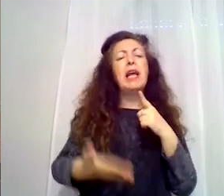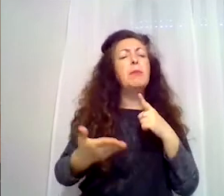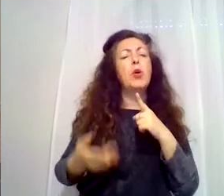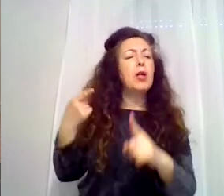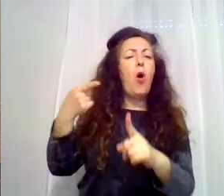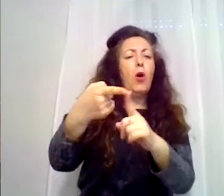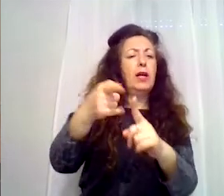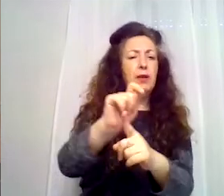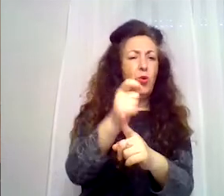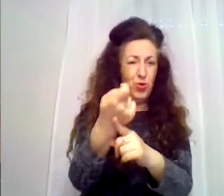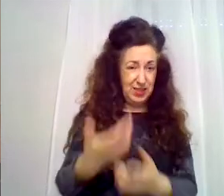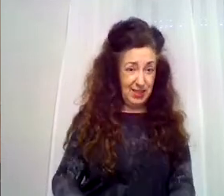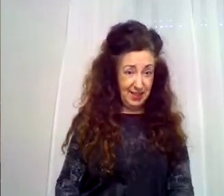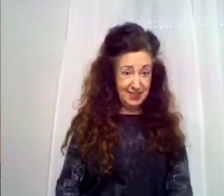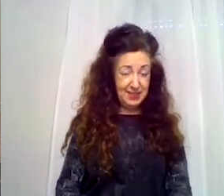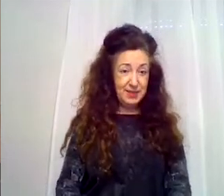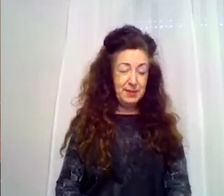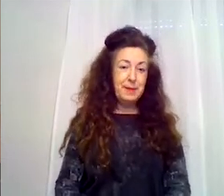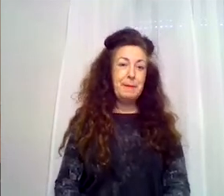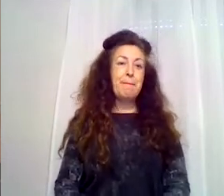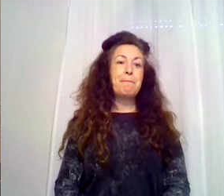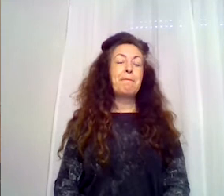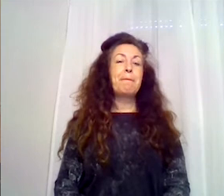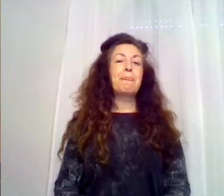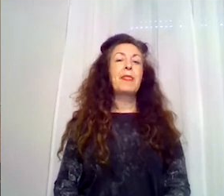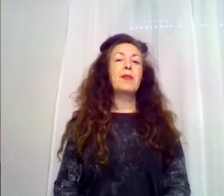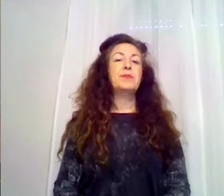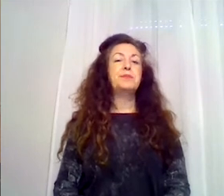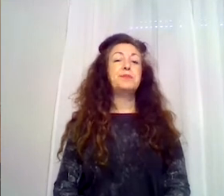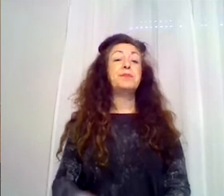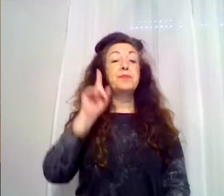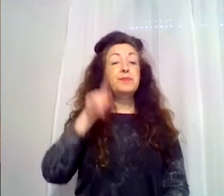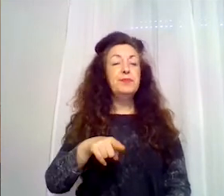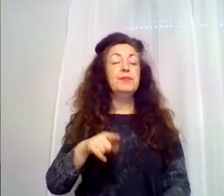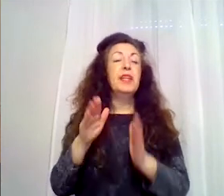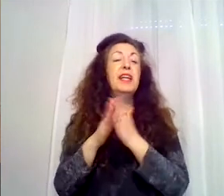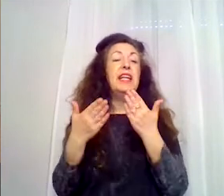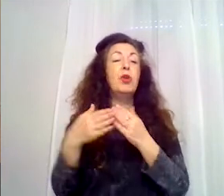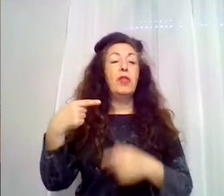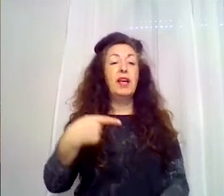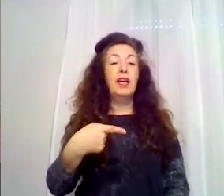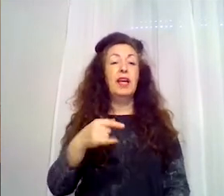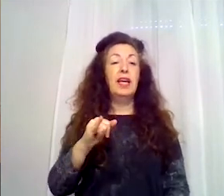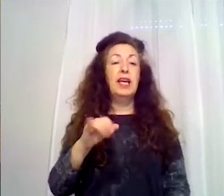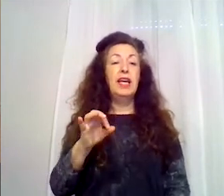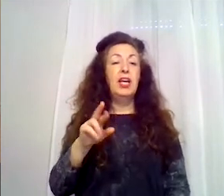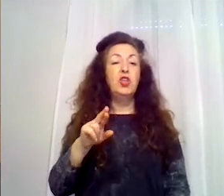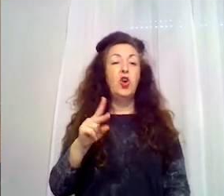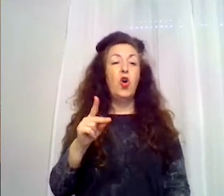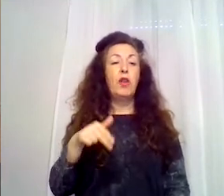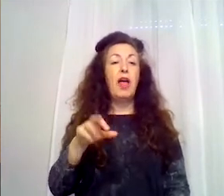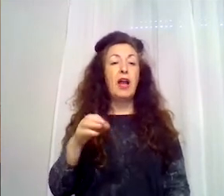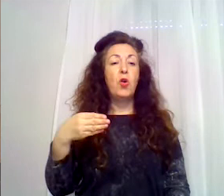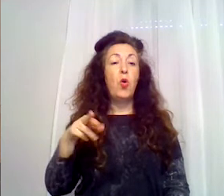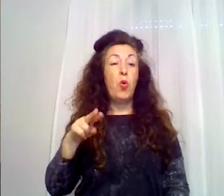Formaba parte también de la Escuela de la Noche, y una de las cosas que se supone que hacían, por ejemplo, en la Escuela de la Noche, entre otras,